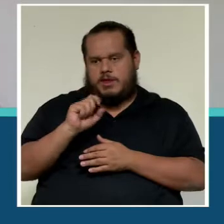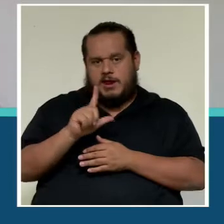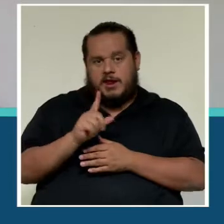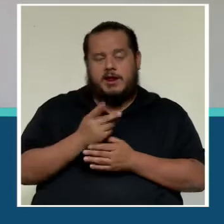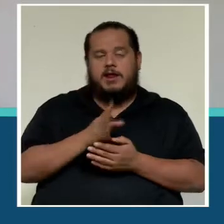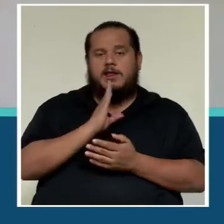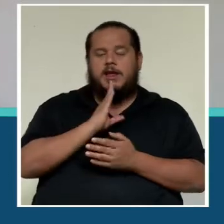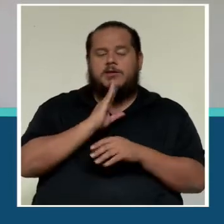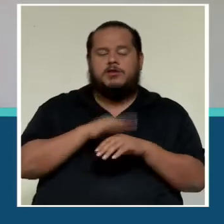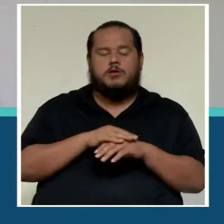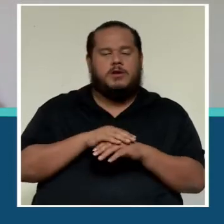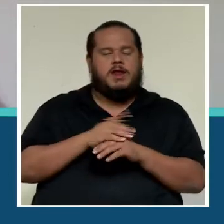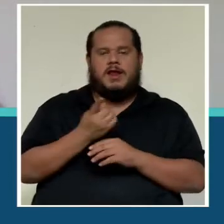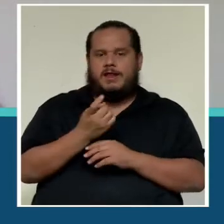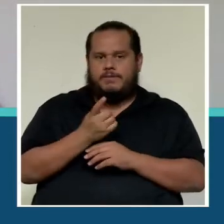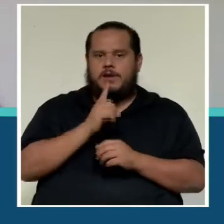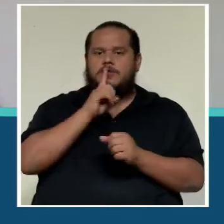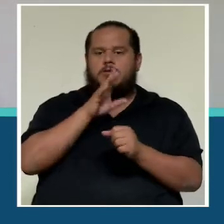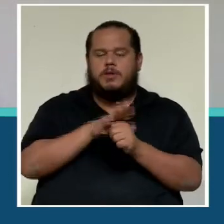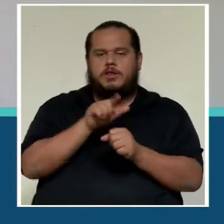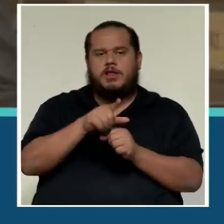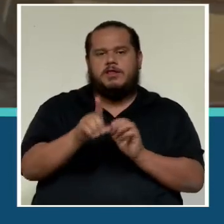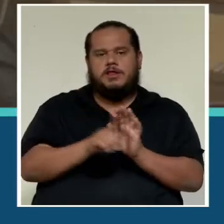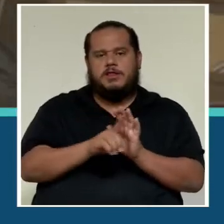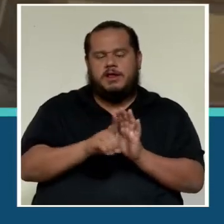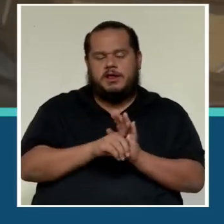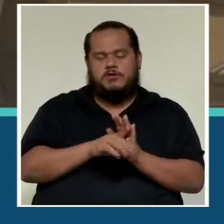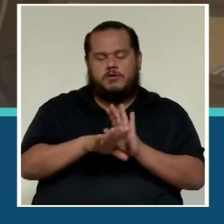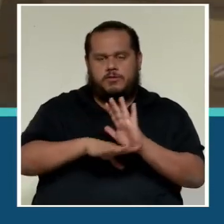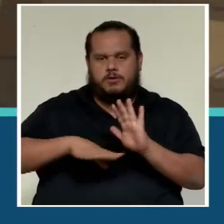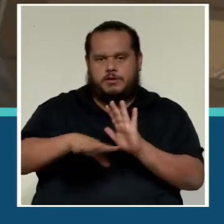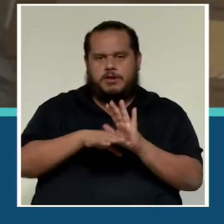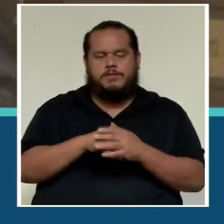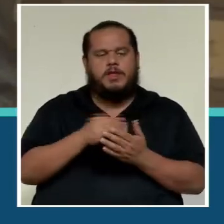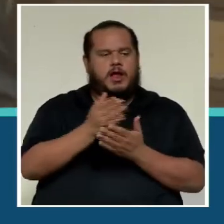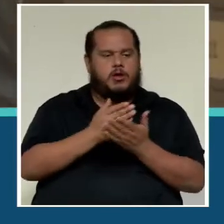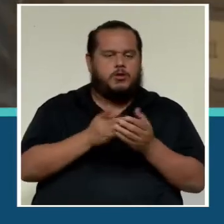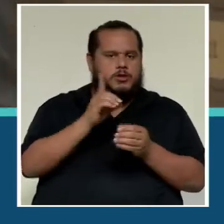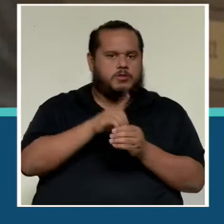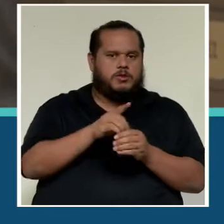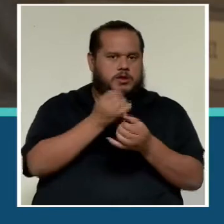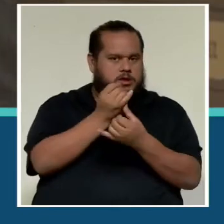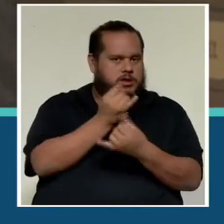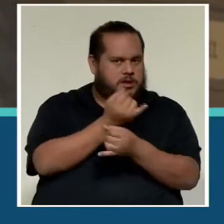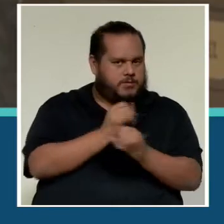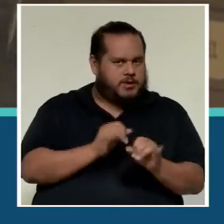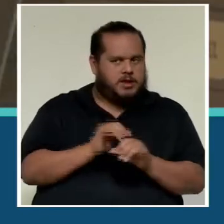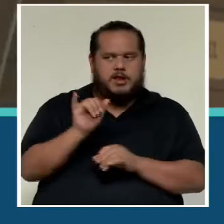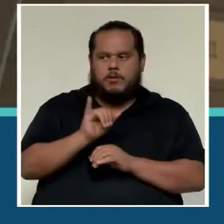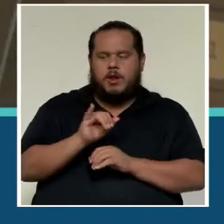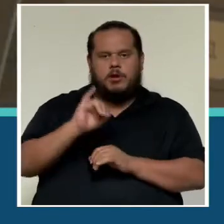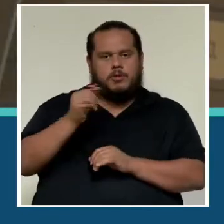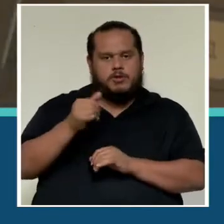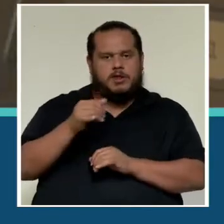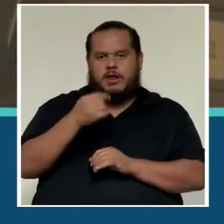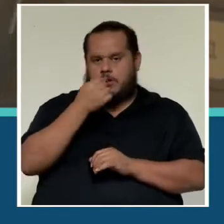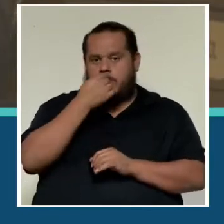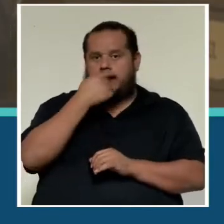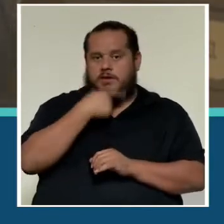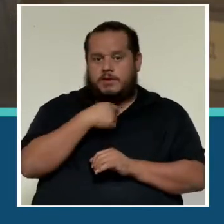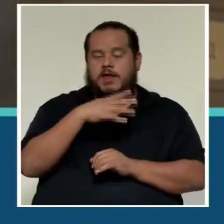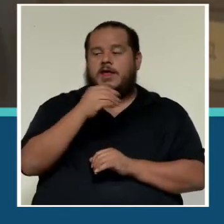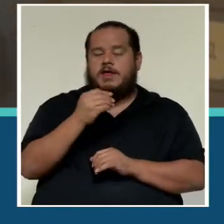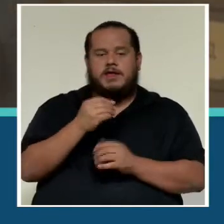al incumplimiento de este derecho fundamental. Algunos diputados independientes, así como el legislador José María Villalta y